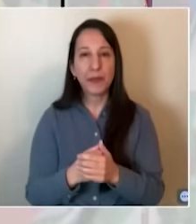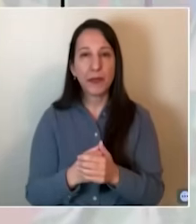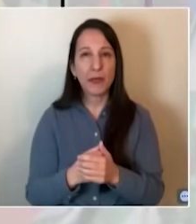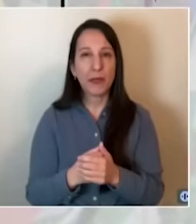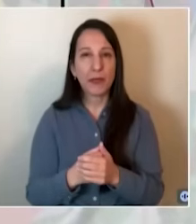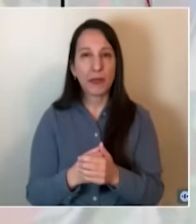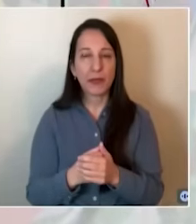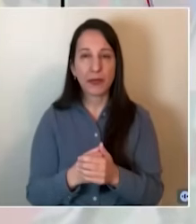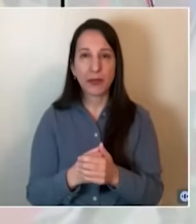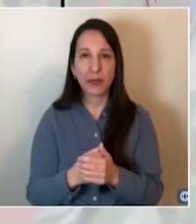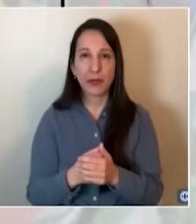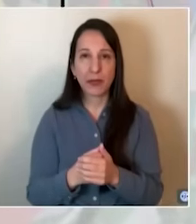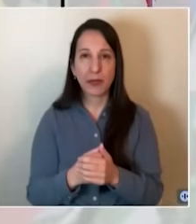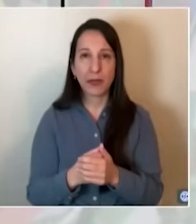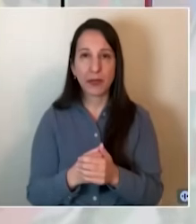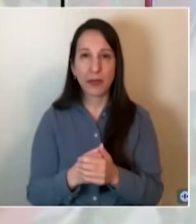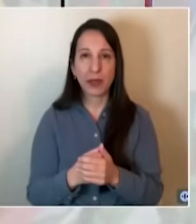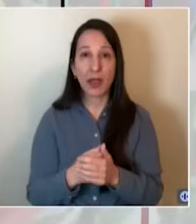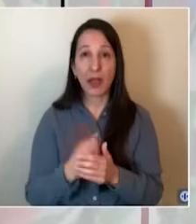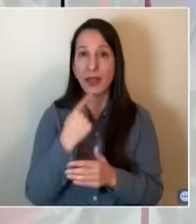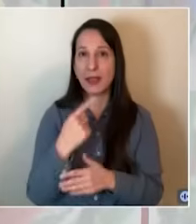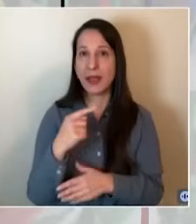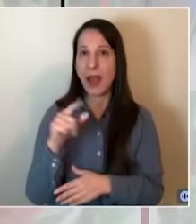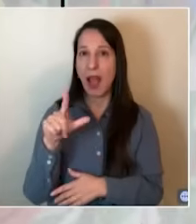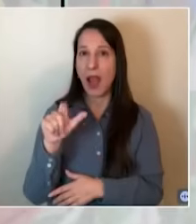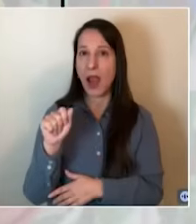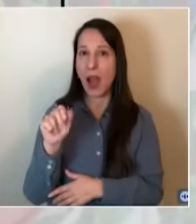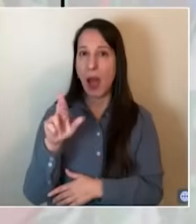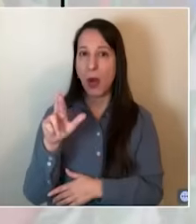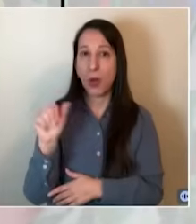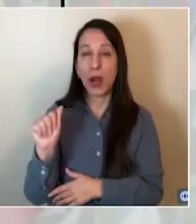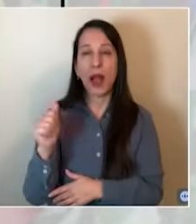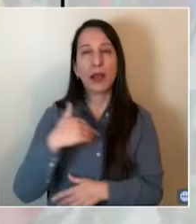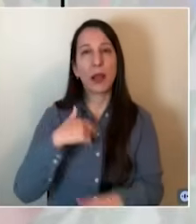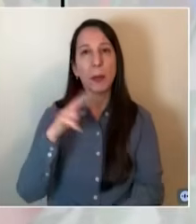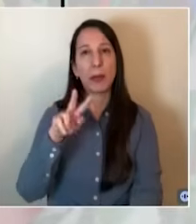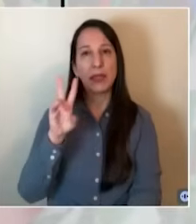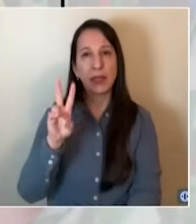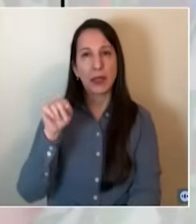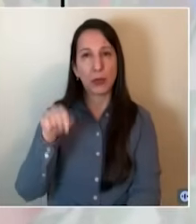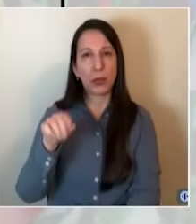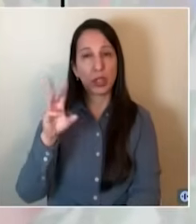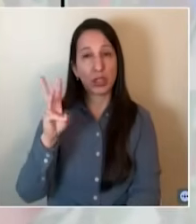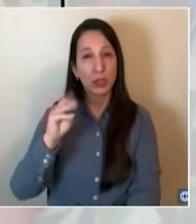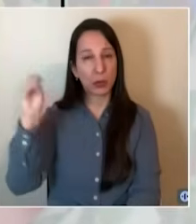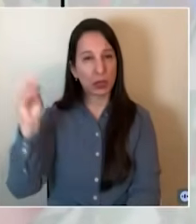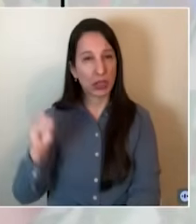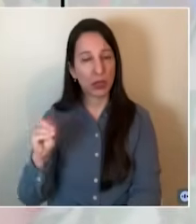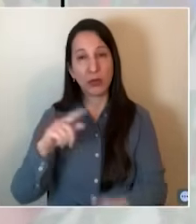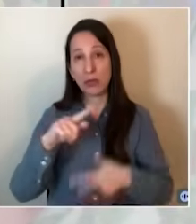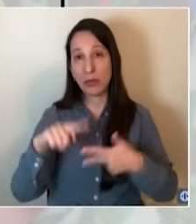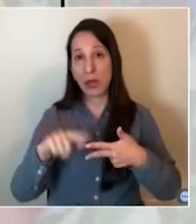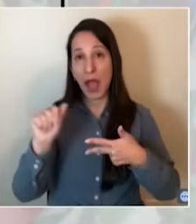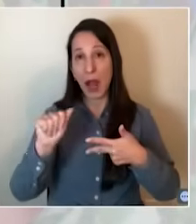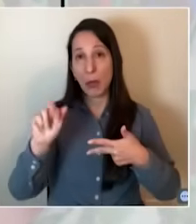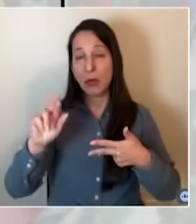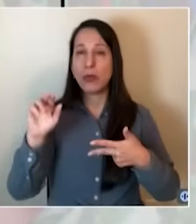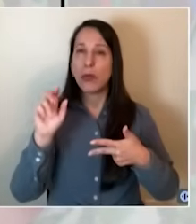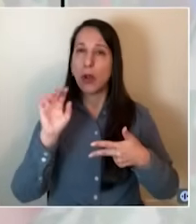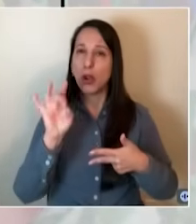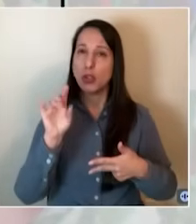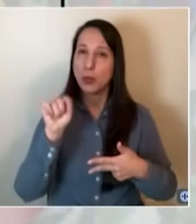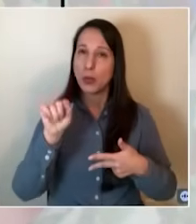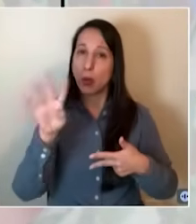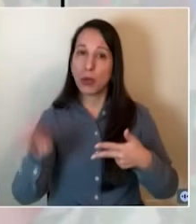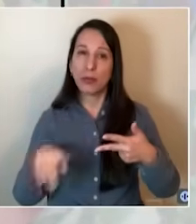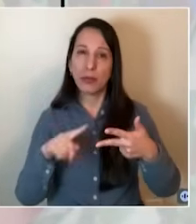en este decía que doña Laura tenía un 27.6%, don Álvaro un 8.4%, Natalia Díaz